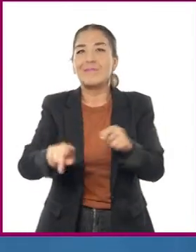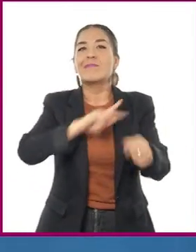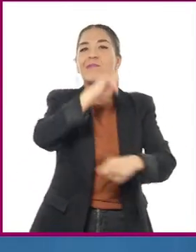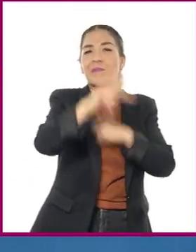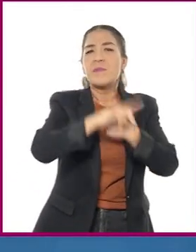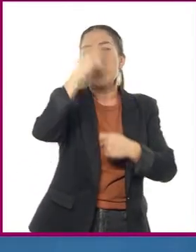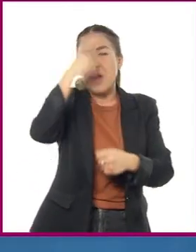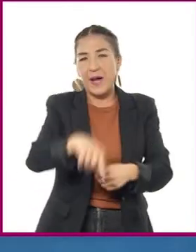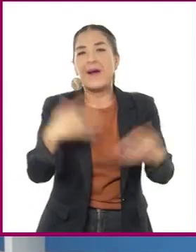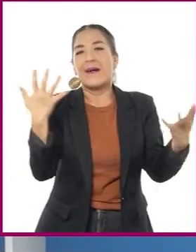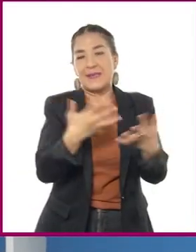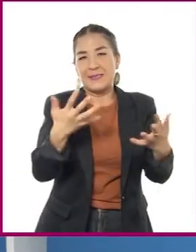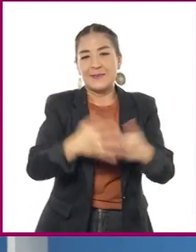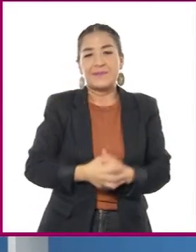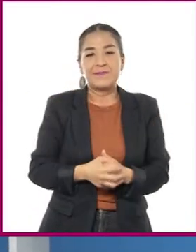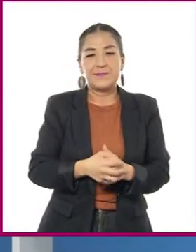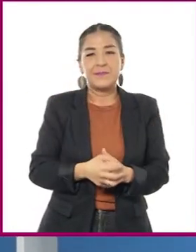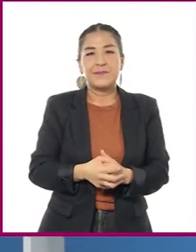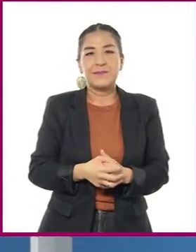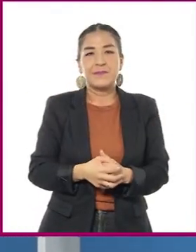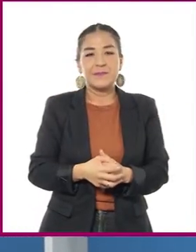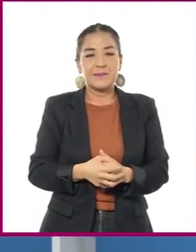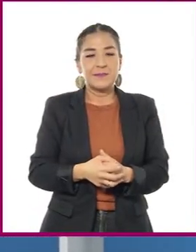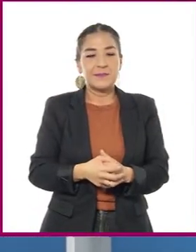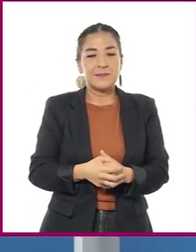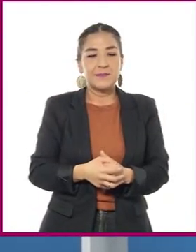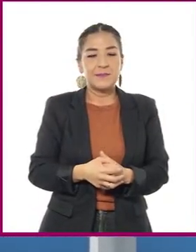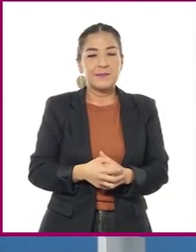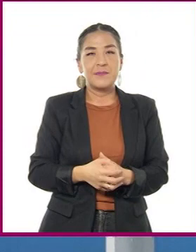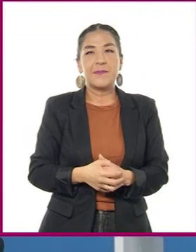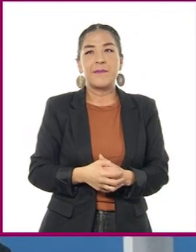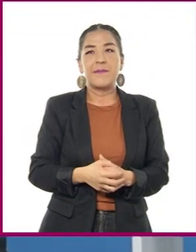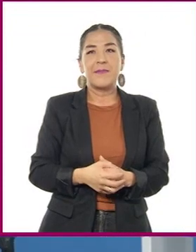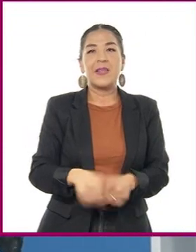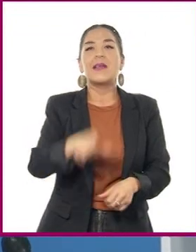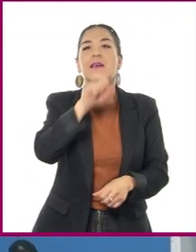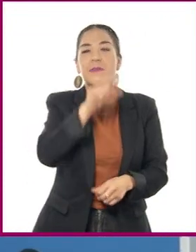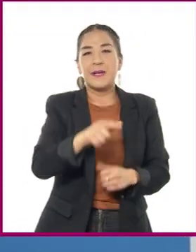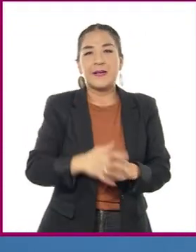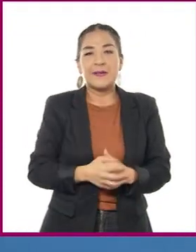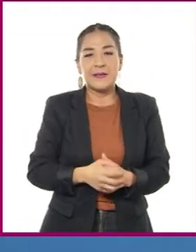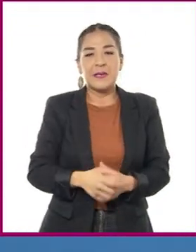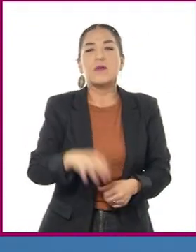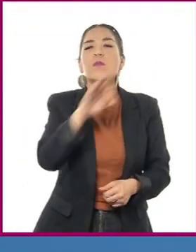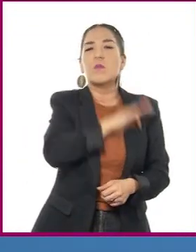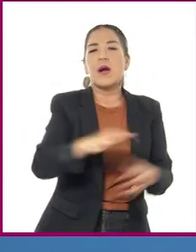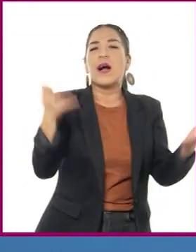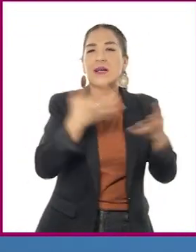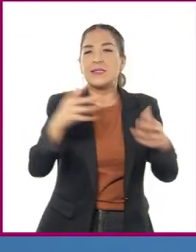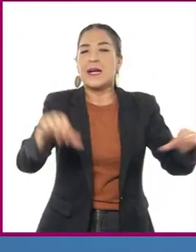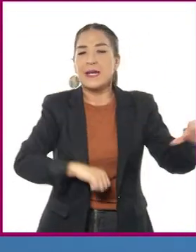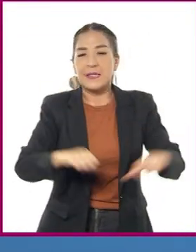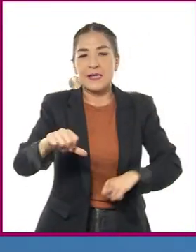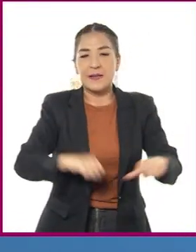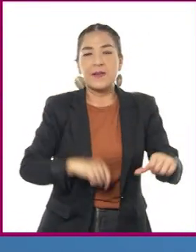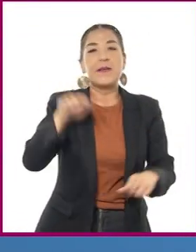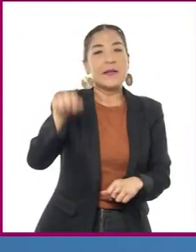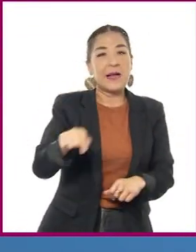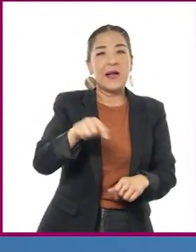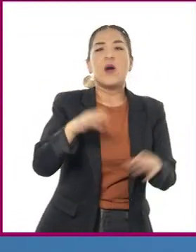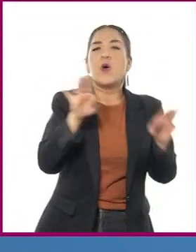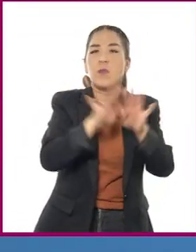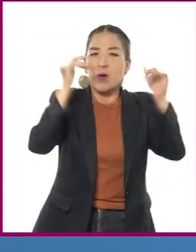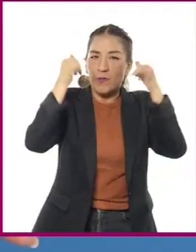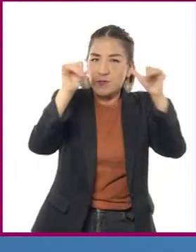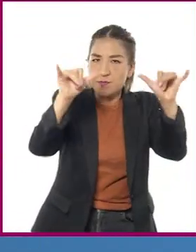para llevarlas a cabo. Así es. Por ejemplo, para poder llevar a cabo la actividad